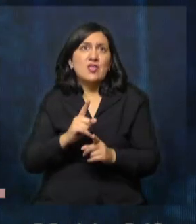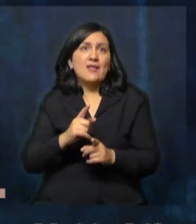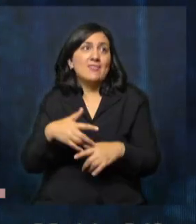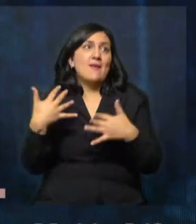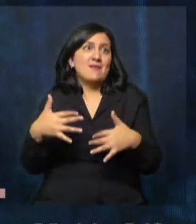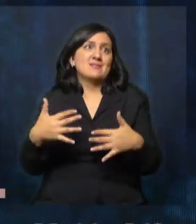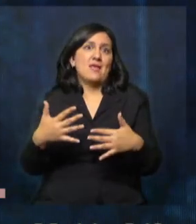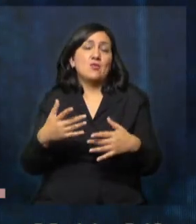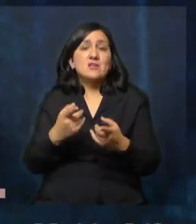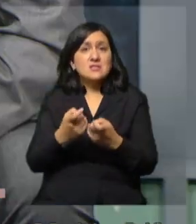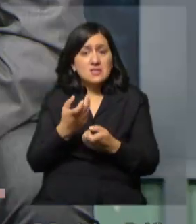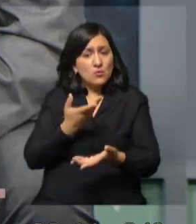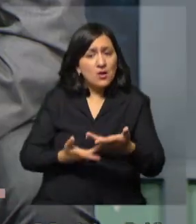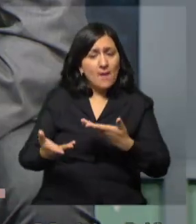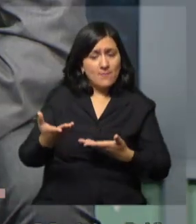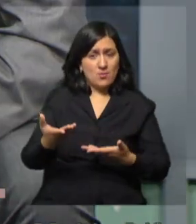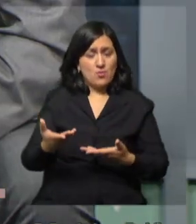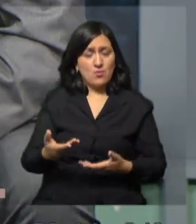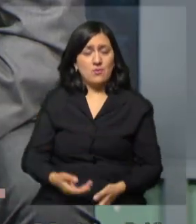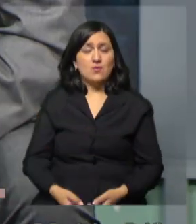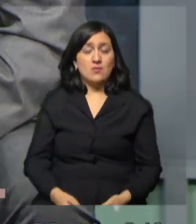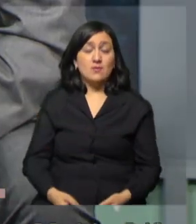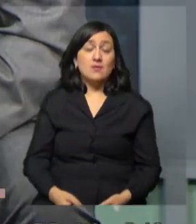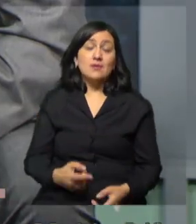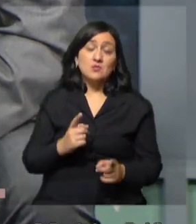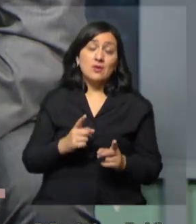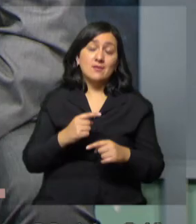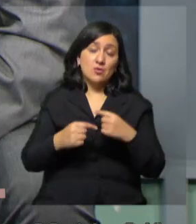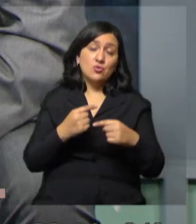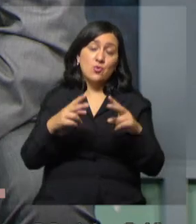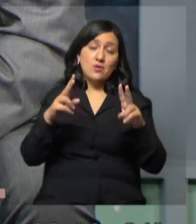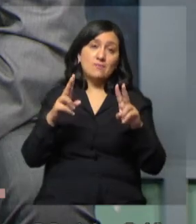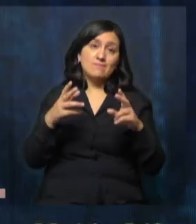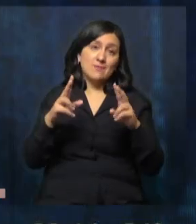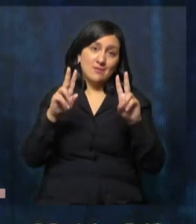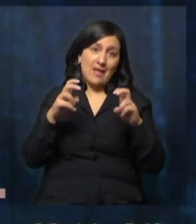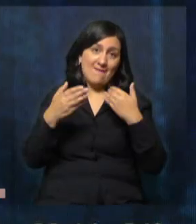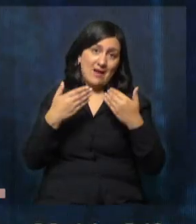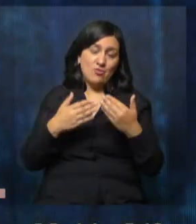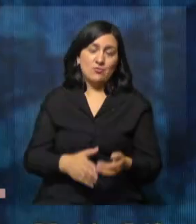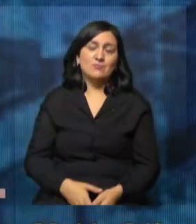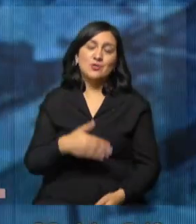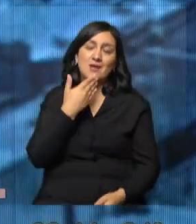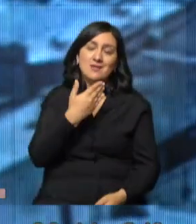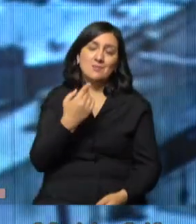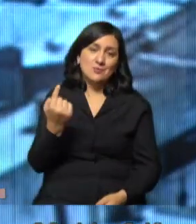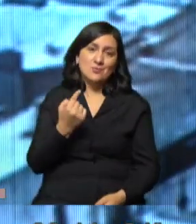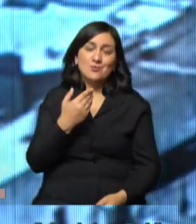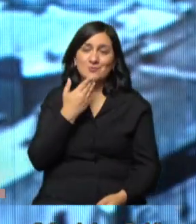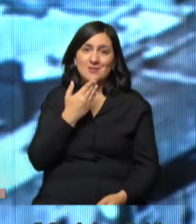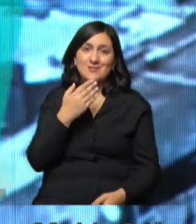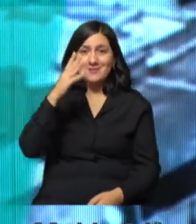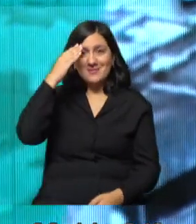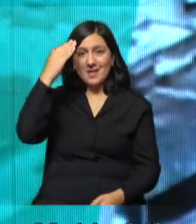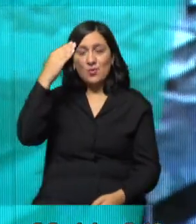pedir nada a cambio. Tema para seguir hablando en algún momento. Gonzalo Castelgrande, gracias por estos minutos. Muchas gracias y gracias a la audiencia. Y bueno, un